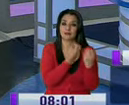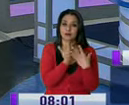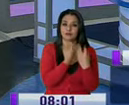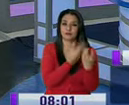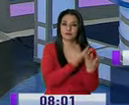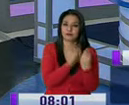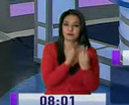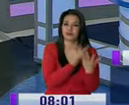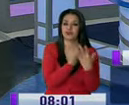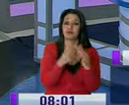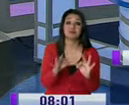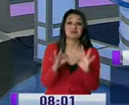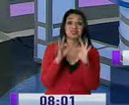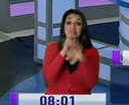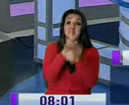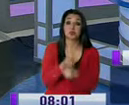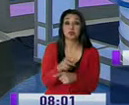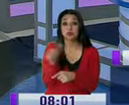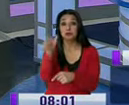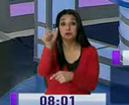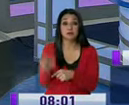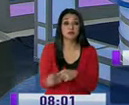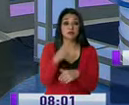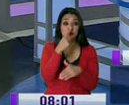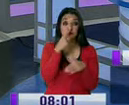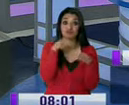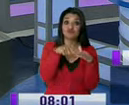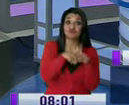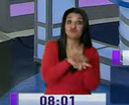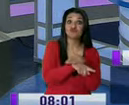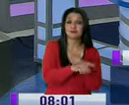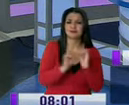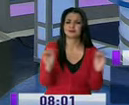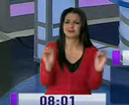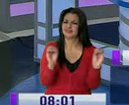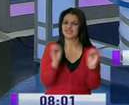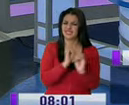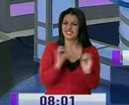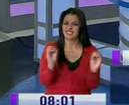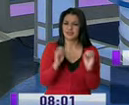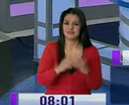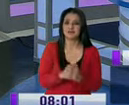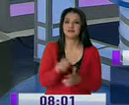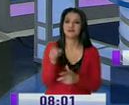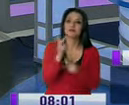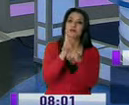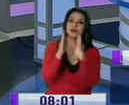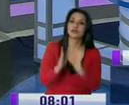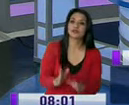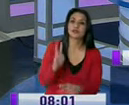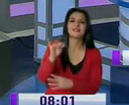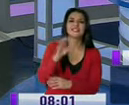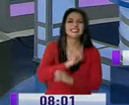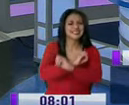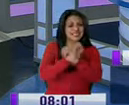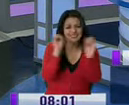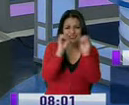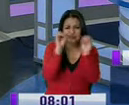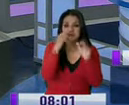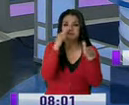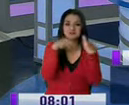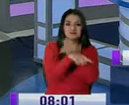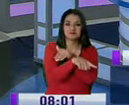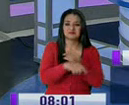información y listo. Y estamos. Y nadie nos observa. Nadie se entera. Ni Mahatma, ni Víctor, ni nadie aquí puede